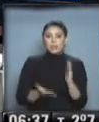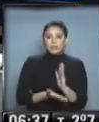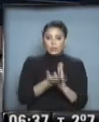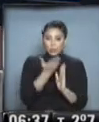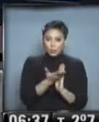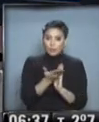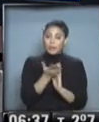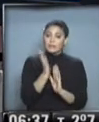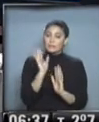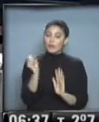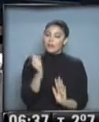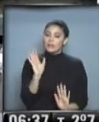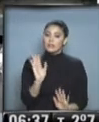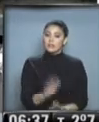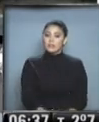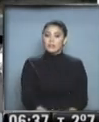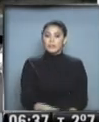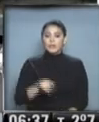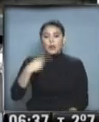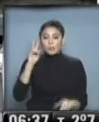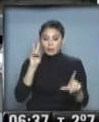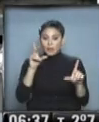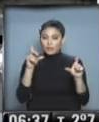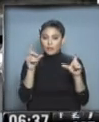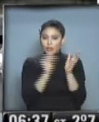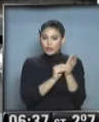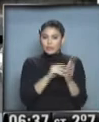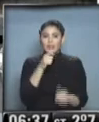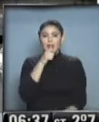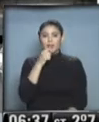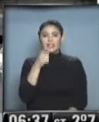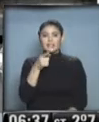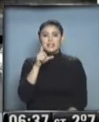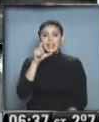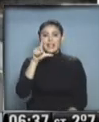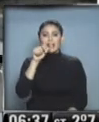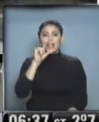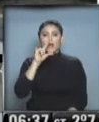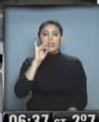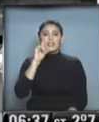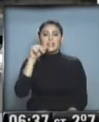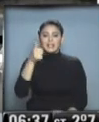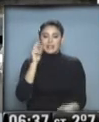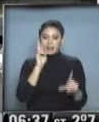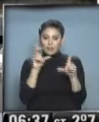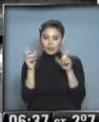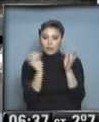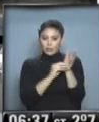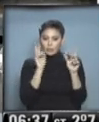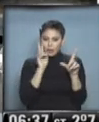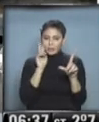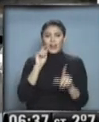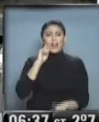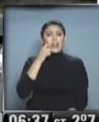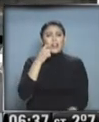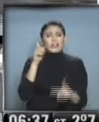temperaturas bastante importantes. A ver, una foto. Tenemos una foto de Claudina Canosa. De Cachi, nevando. Mira qué linda